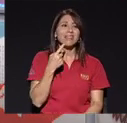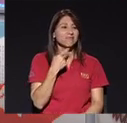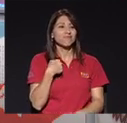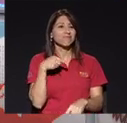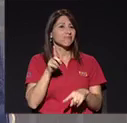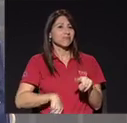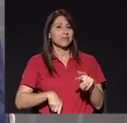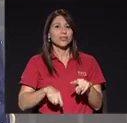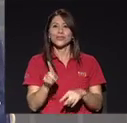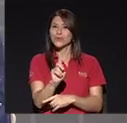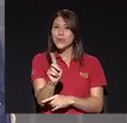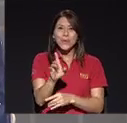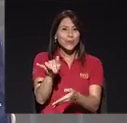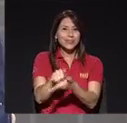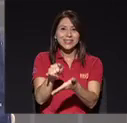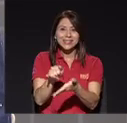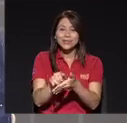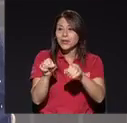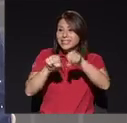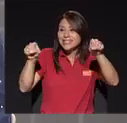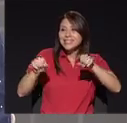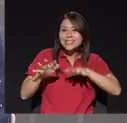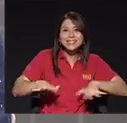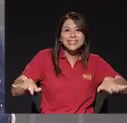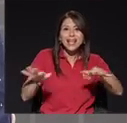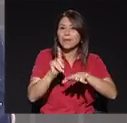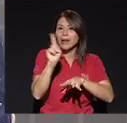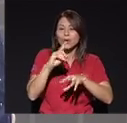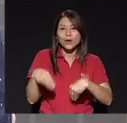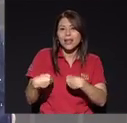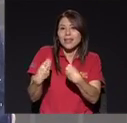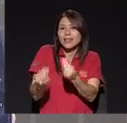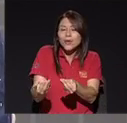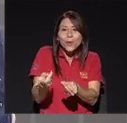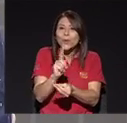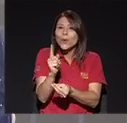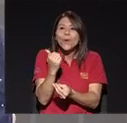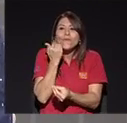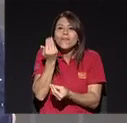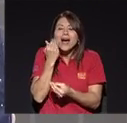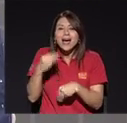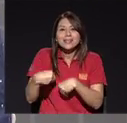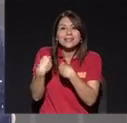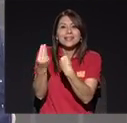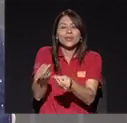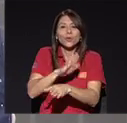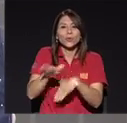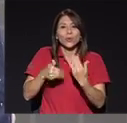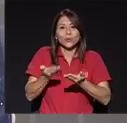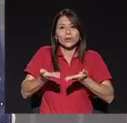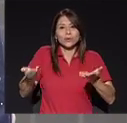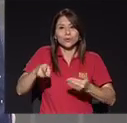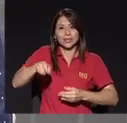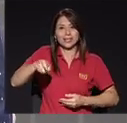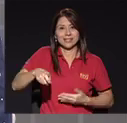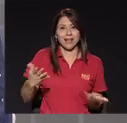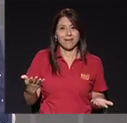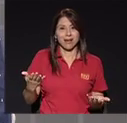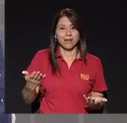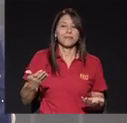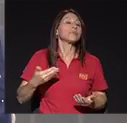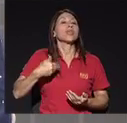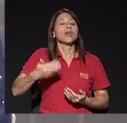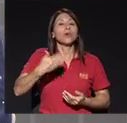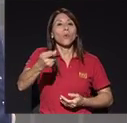tiene capacidad, es que el sistema no le brindó, no le facilitó todos los recursos que necesitaba. Y